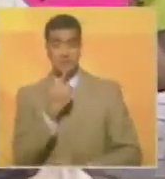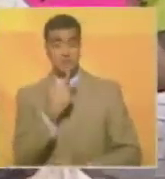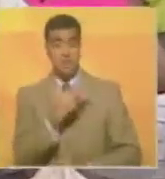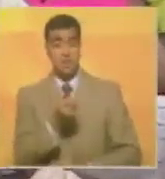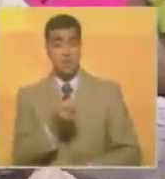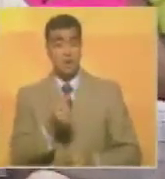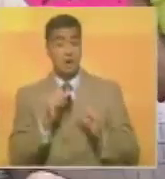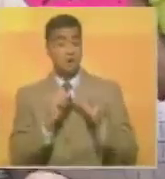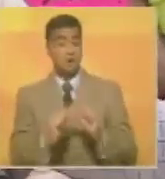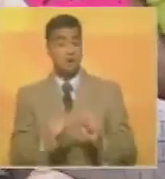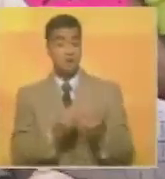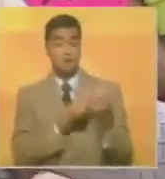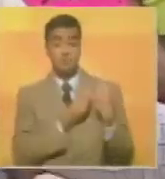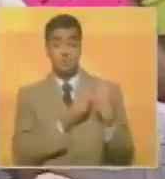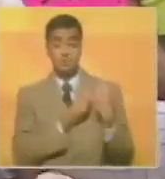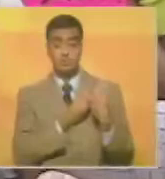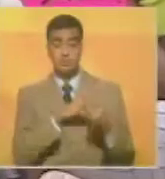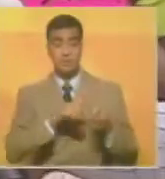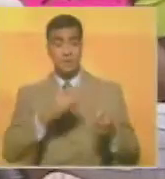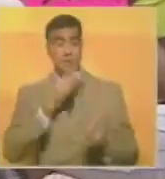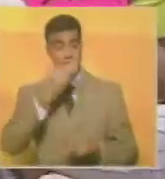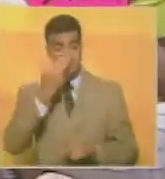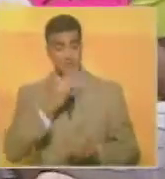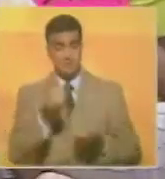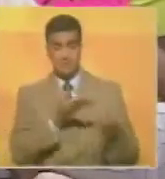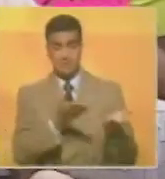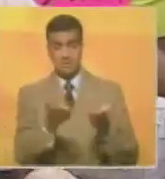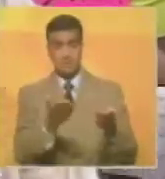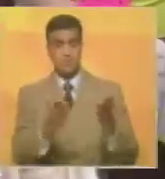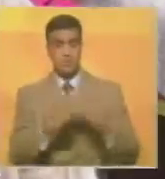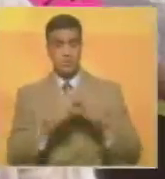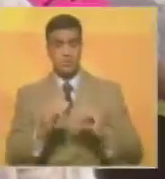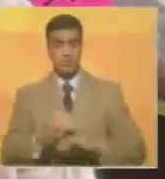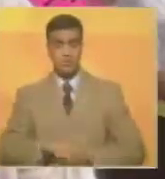a abandonar sus funciones, por lo que garantizan la prestación de los servicios en los aeropuertos.